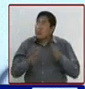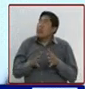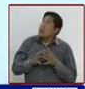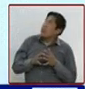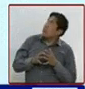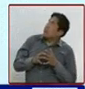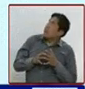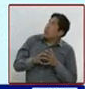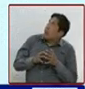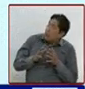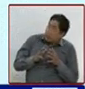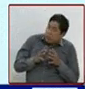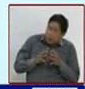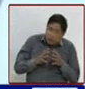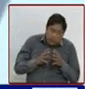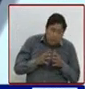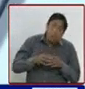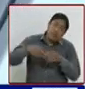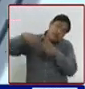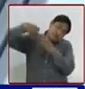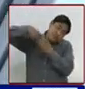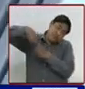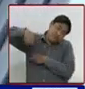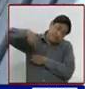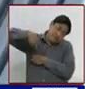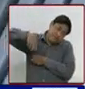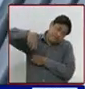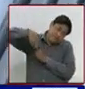sector corren peligro. Ve usted, hay cables sueltos.